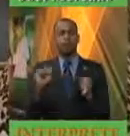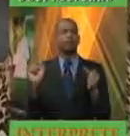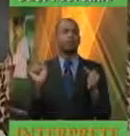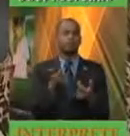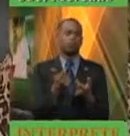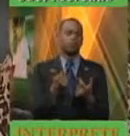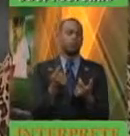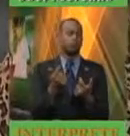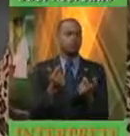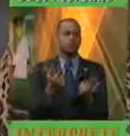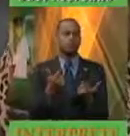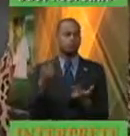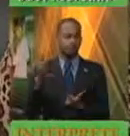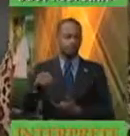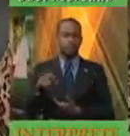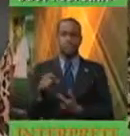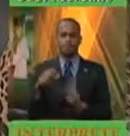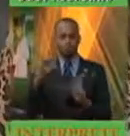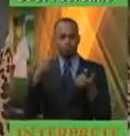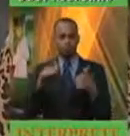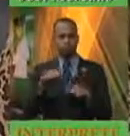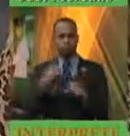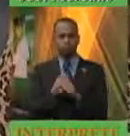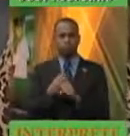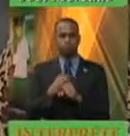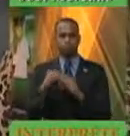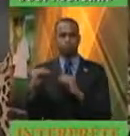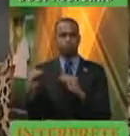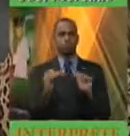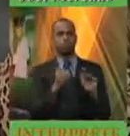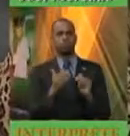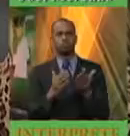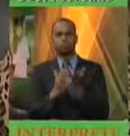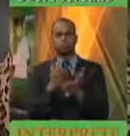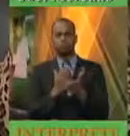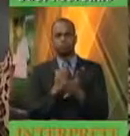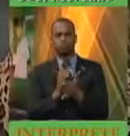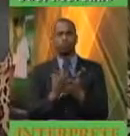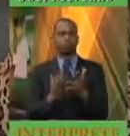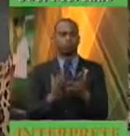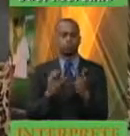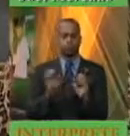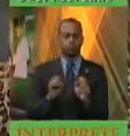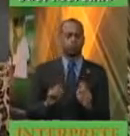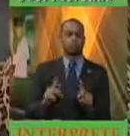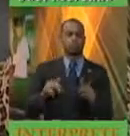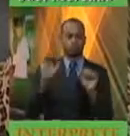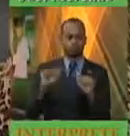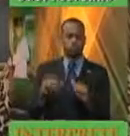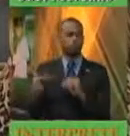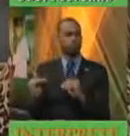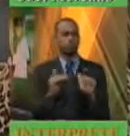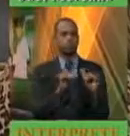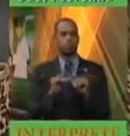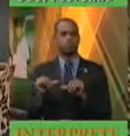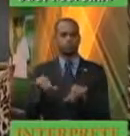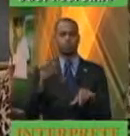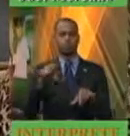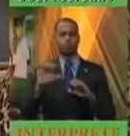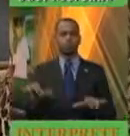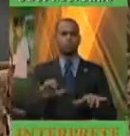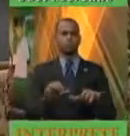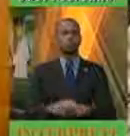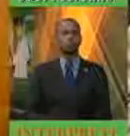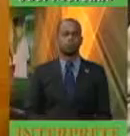mundo. Vamos a trabajar por la equiparación de igualdad de derechos, igualdad de oportunidades. Eso es lo que tenemos que realizar.